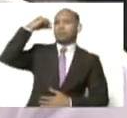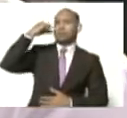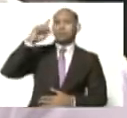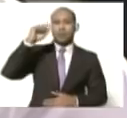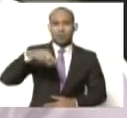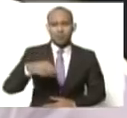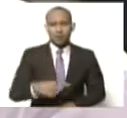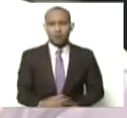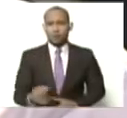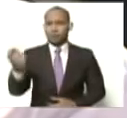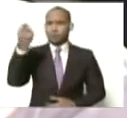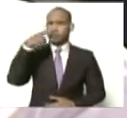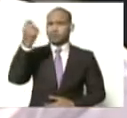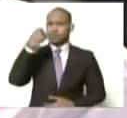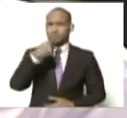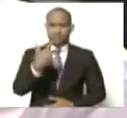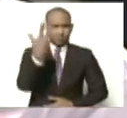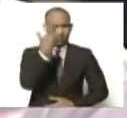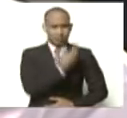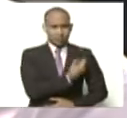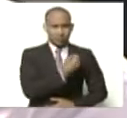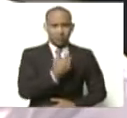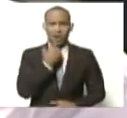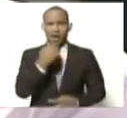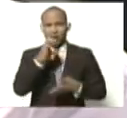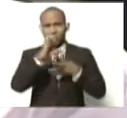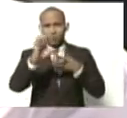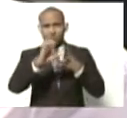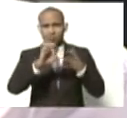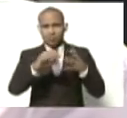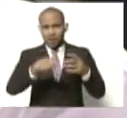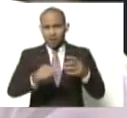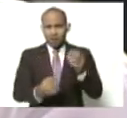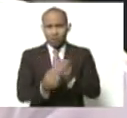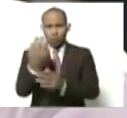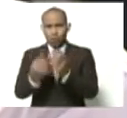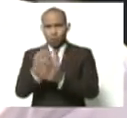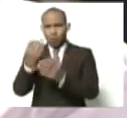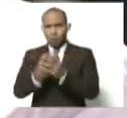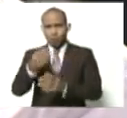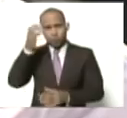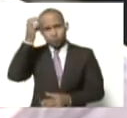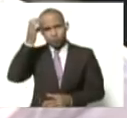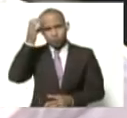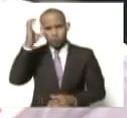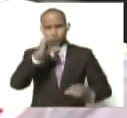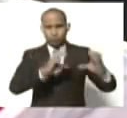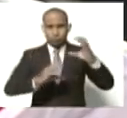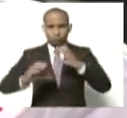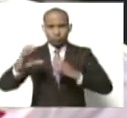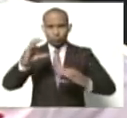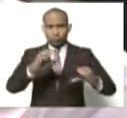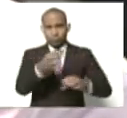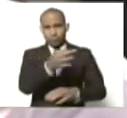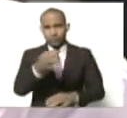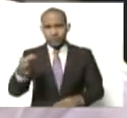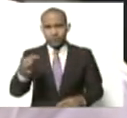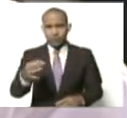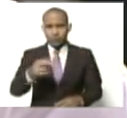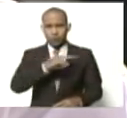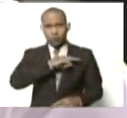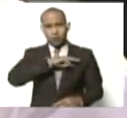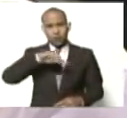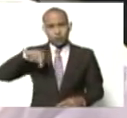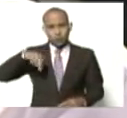el DR10, con cada uno de los elementos que han desarrollado nuestros científicos, las capacidades que tenemos en nuestro país. Por eso yo me sumo a su